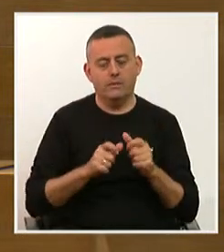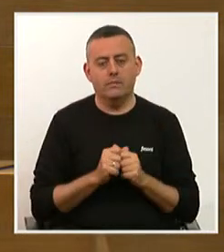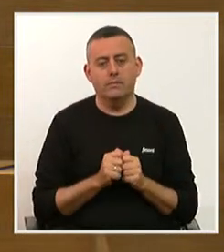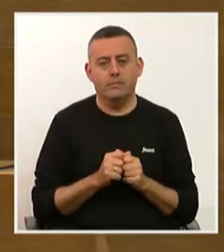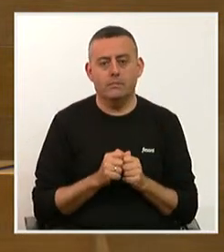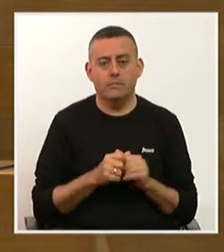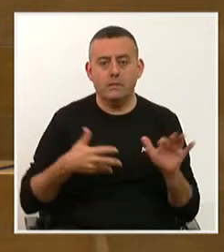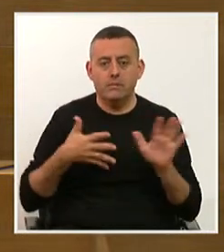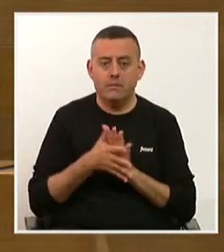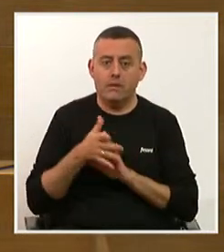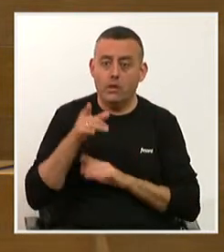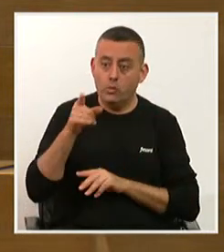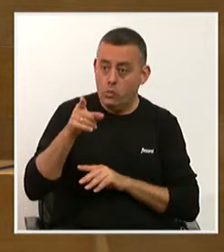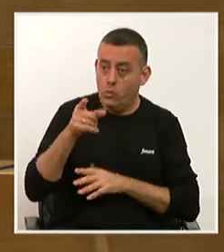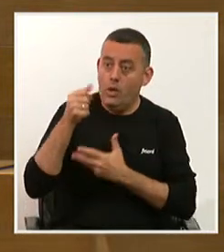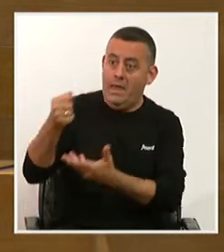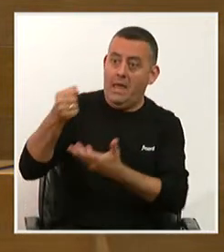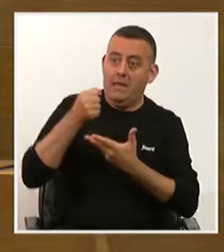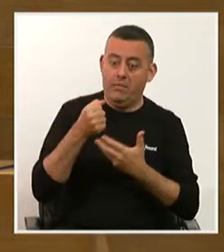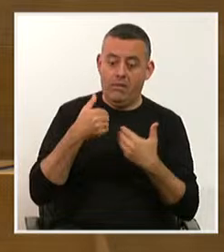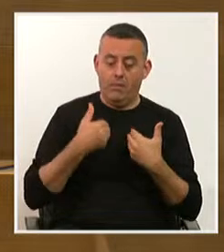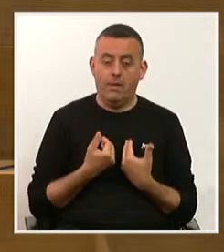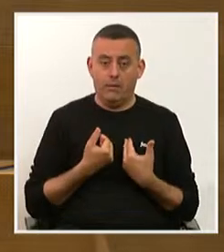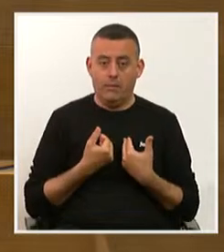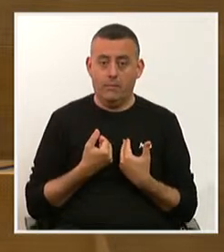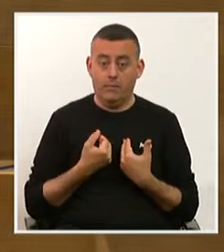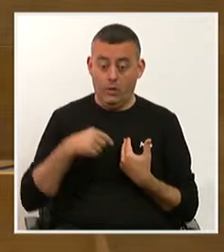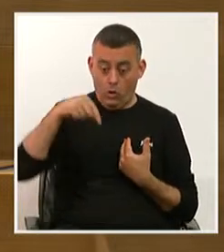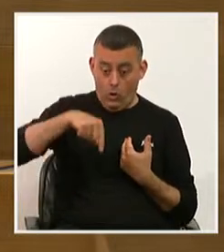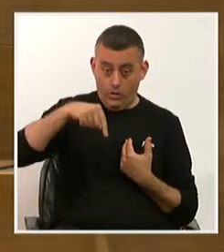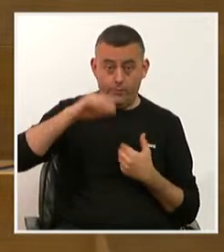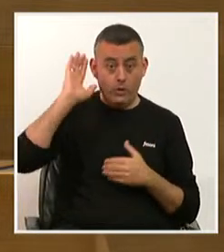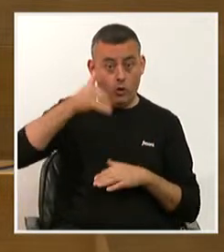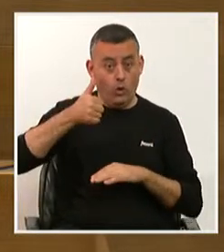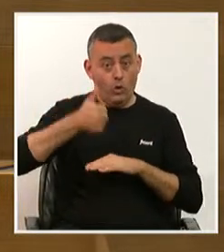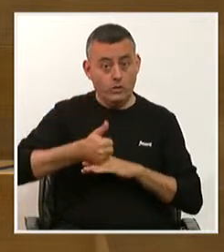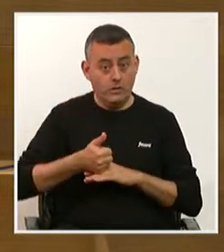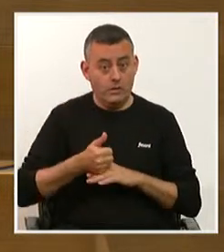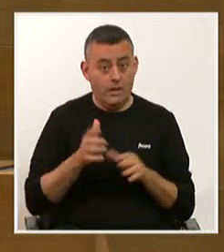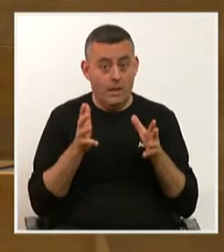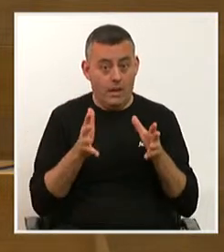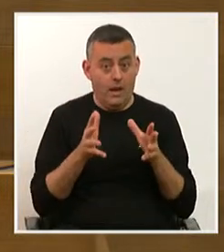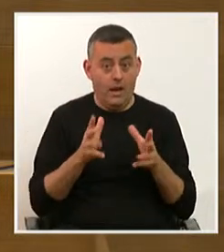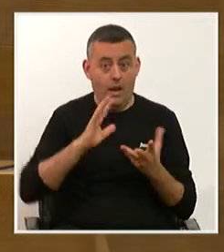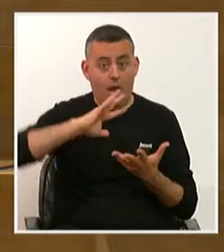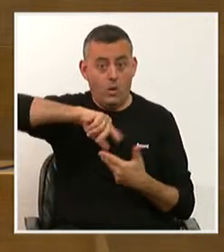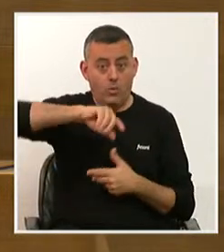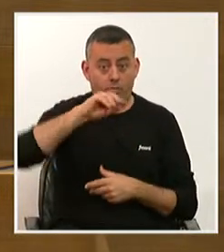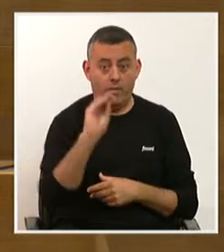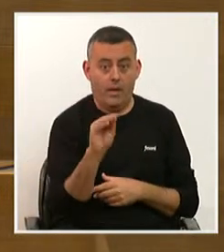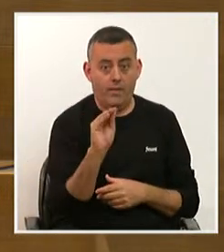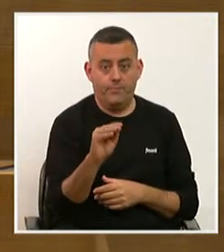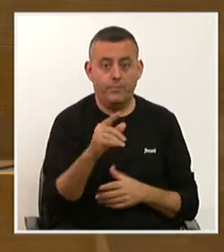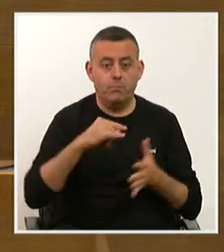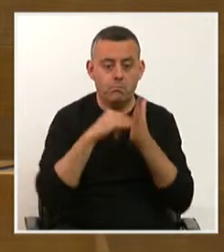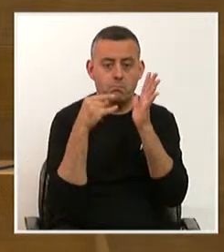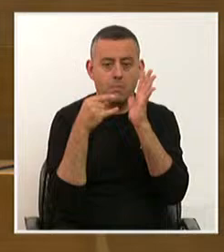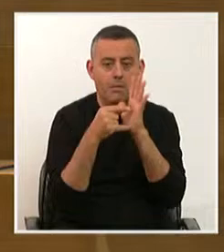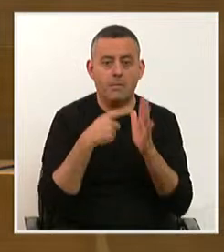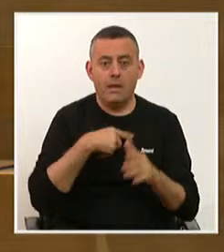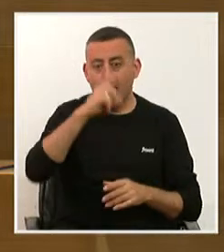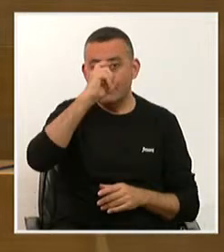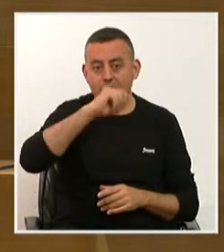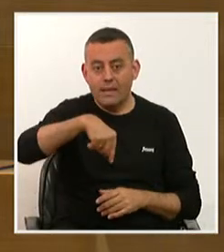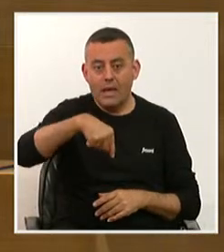la consellera anunció como usted pudo escuchar un plan que se aprobará este año una estrategia